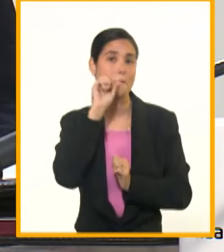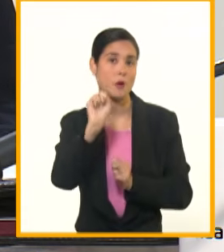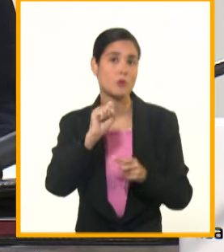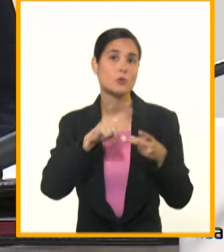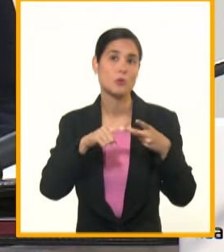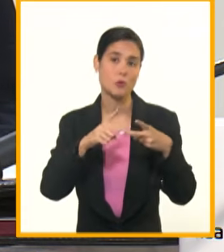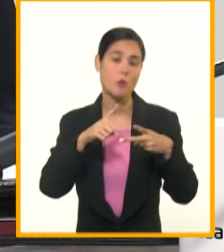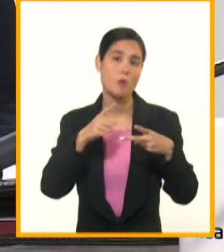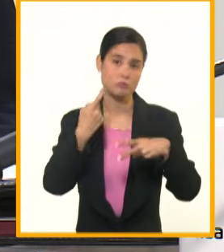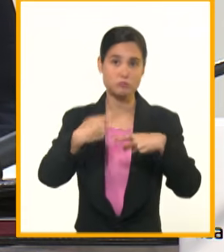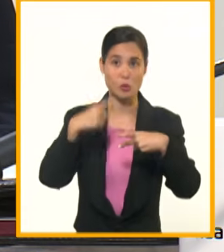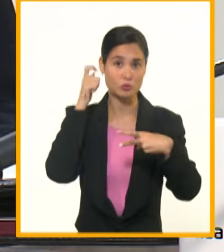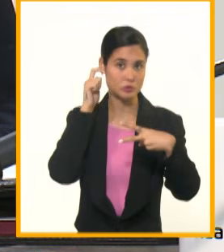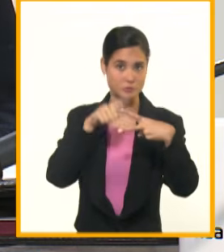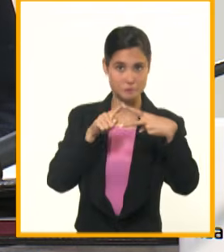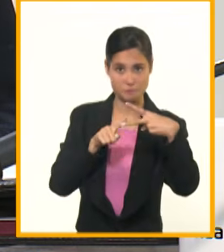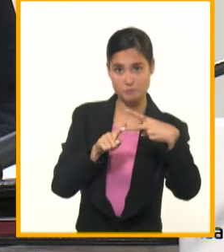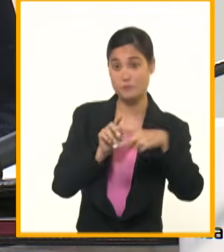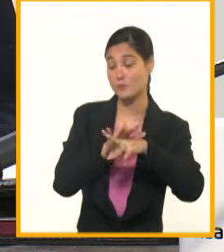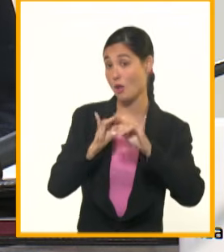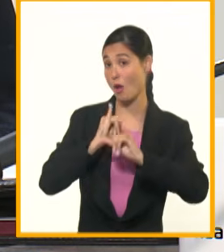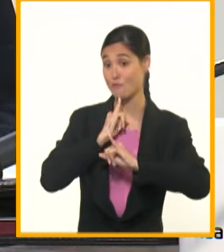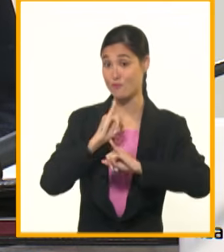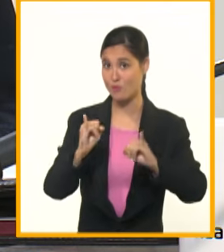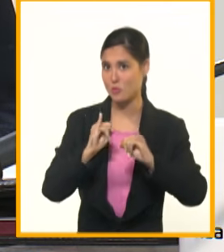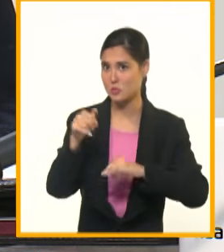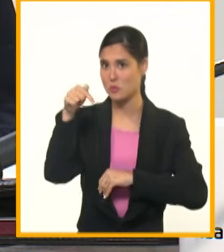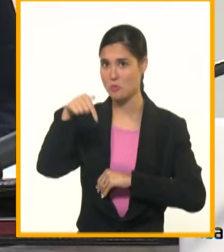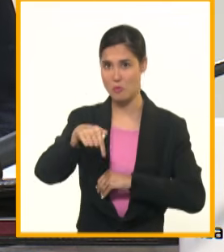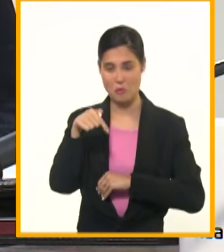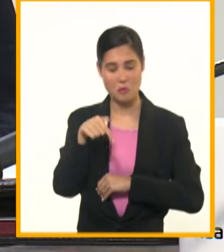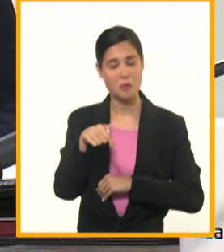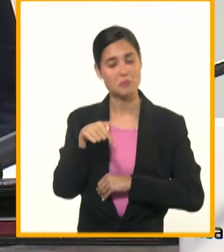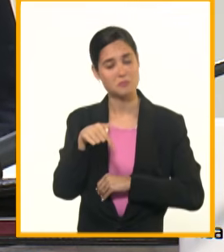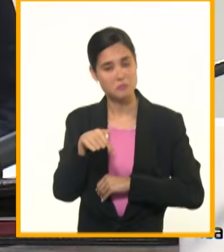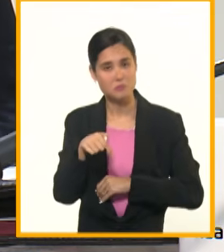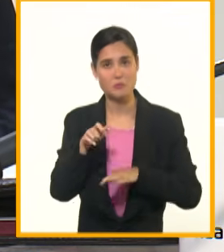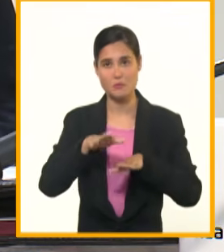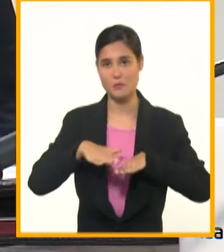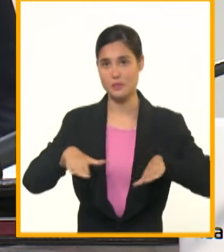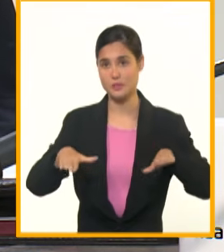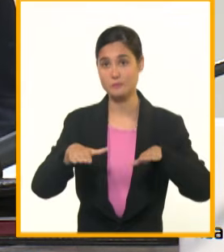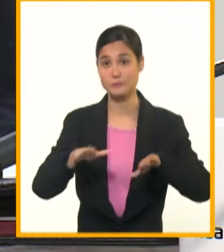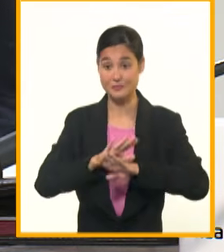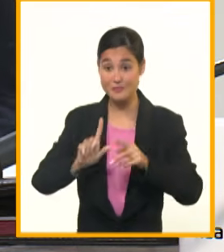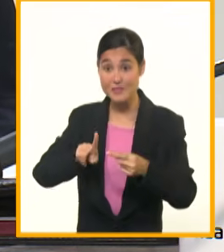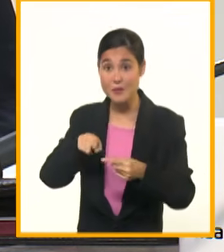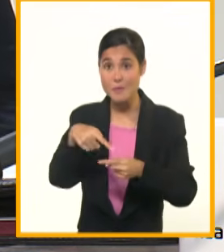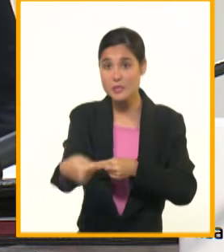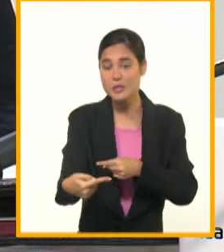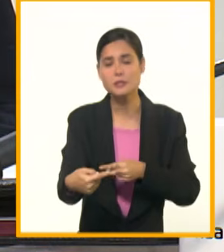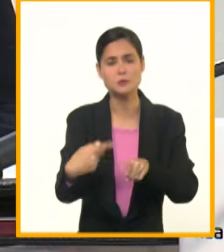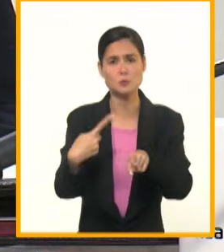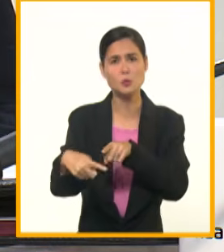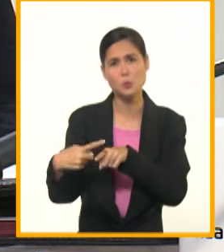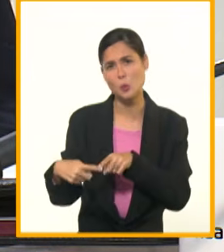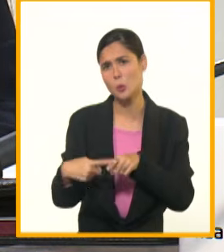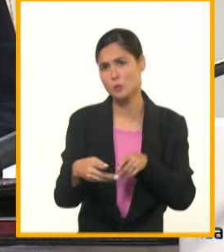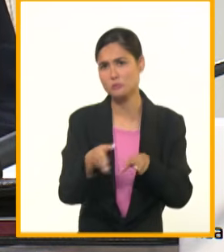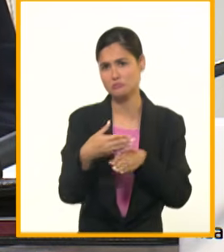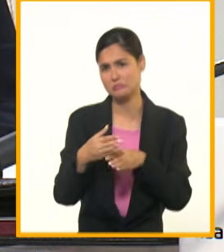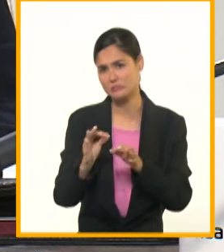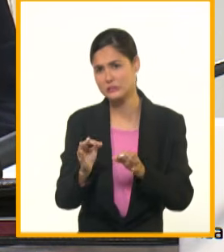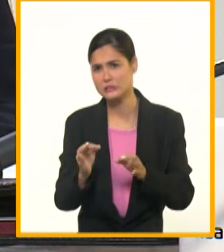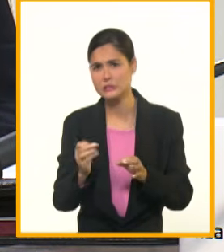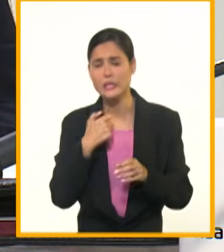país. Son las noticias con las que hoy comenzamos nuestra mesa redonda. Mañana estaremos hablando, sin duda,